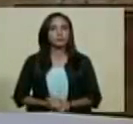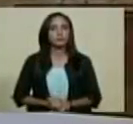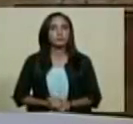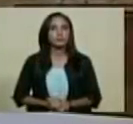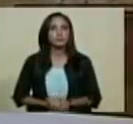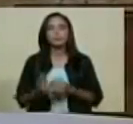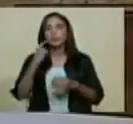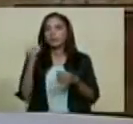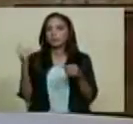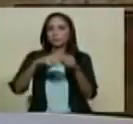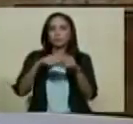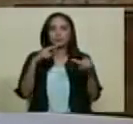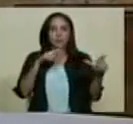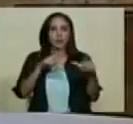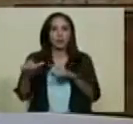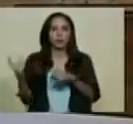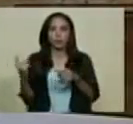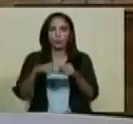incorporados,